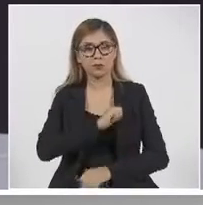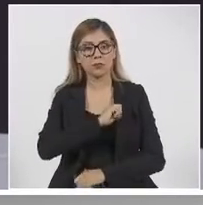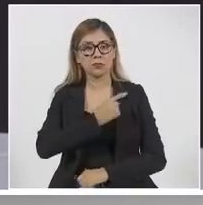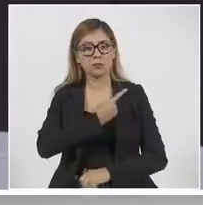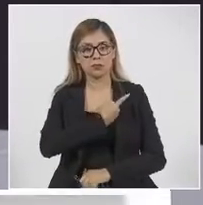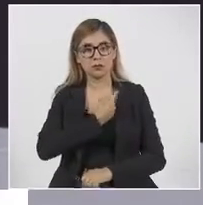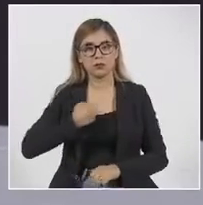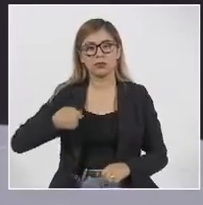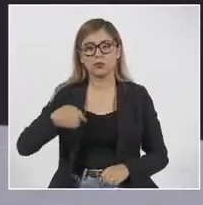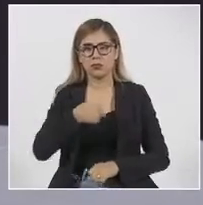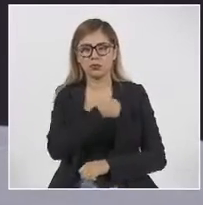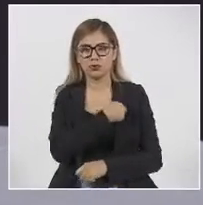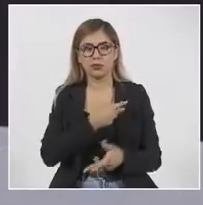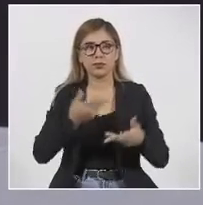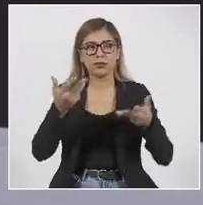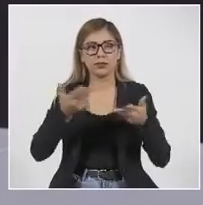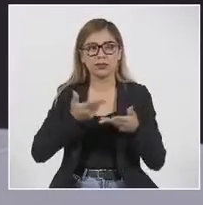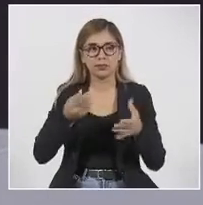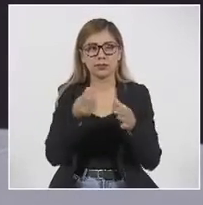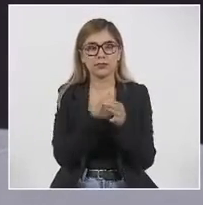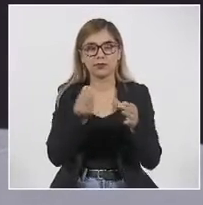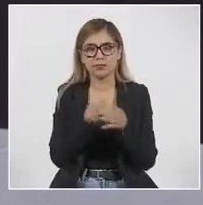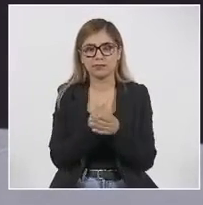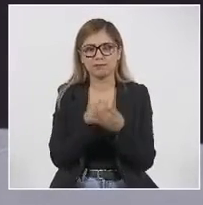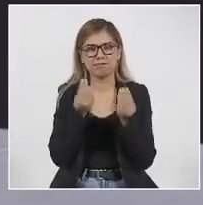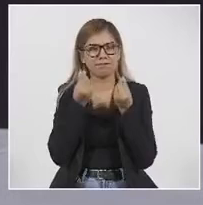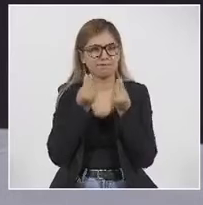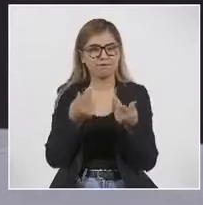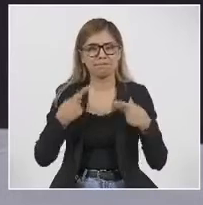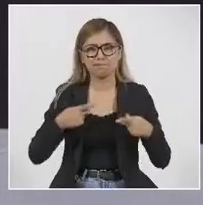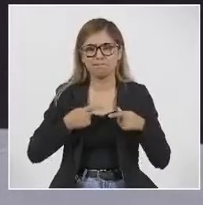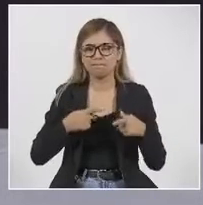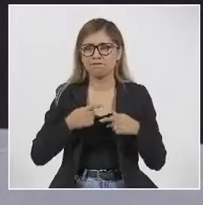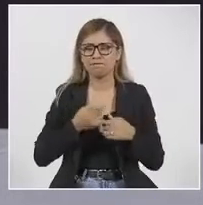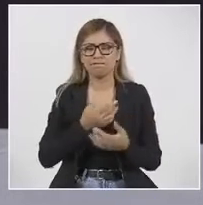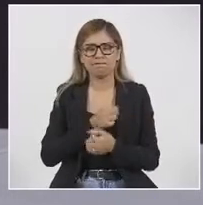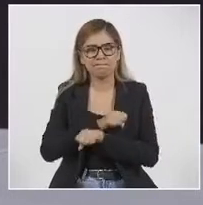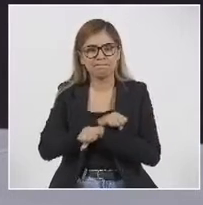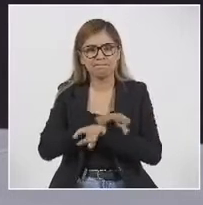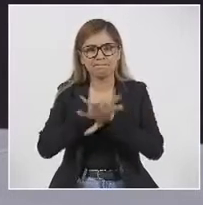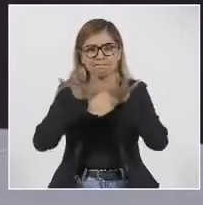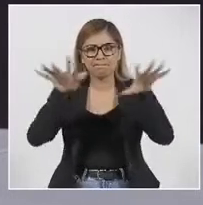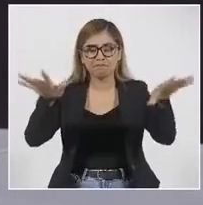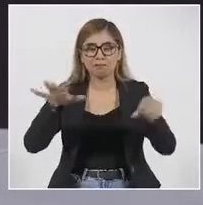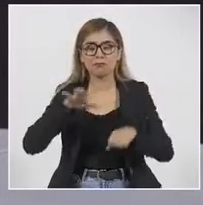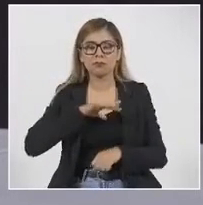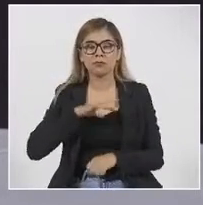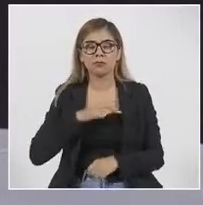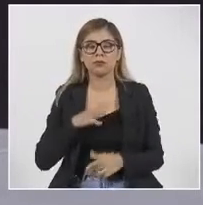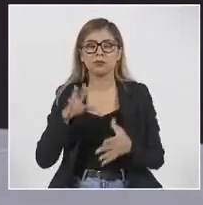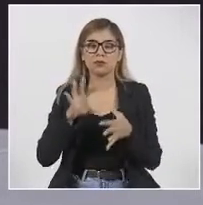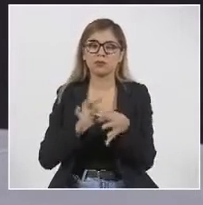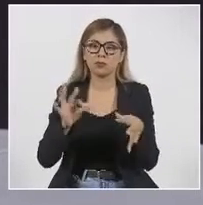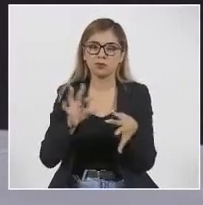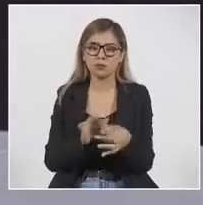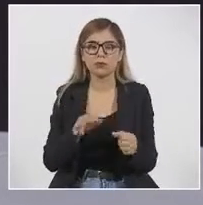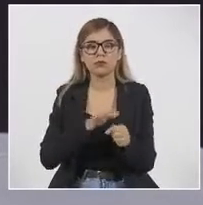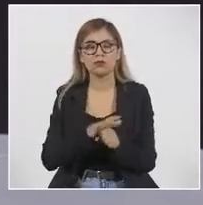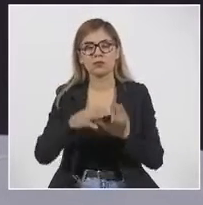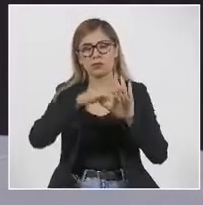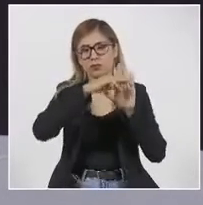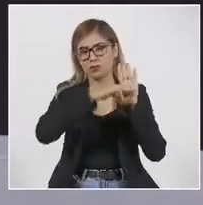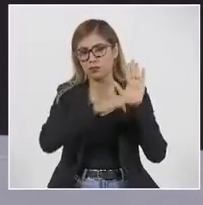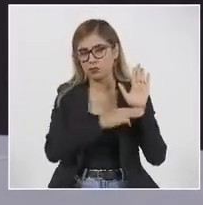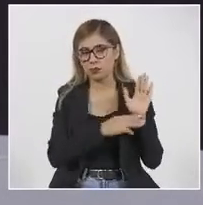estaremos haciendo esta clase masiva donde se hará el protocolo, las posturas que muestra el protocolo